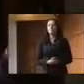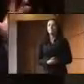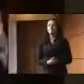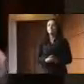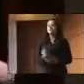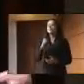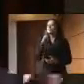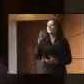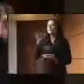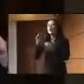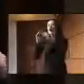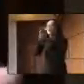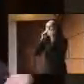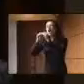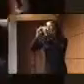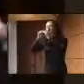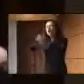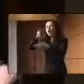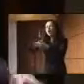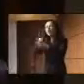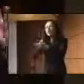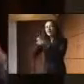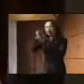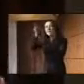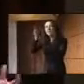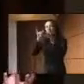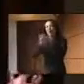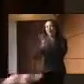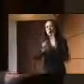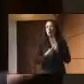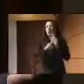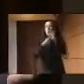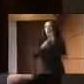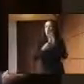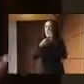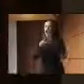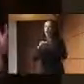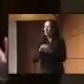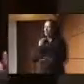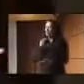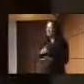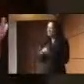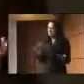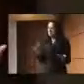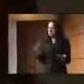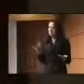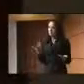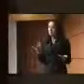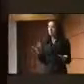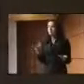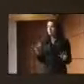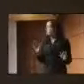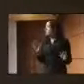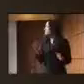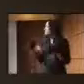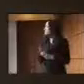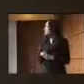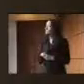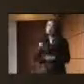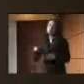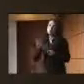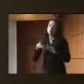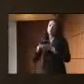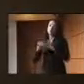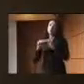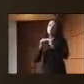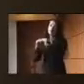¿Qué dice la Convención en este tema de los modelos? Bueno, no podía ser de otra manera, si estamos hablando de una convención avanzada,